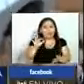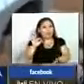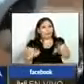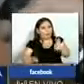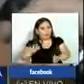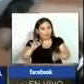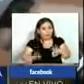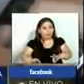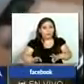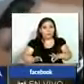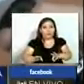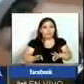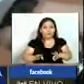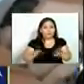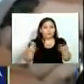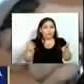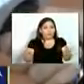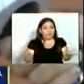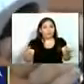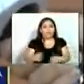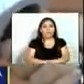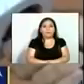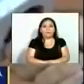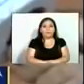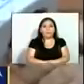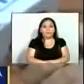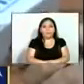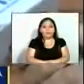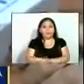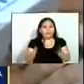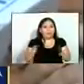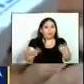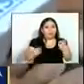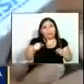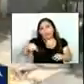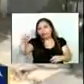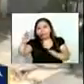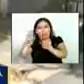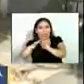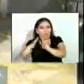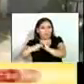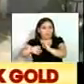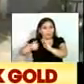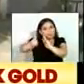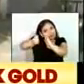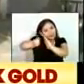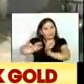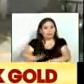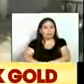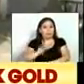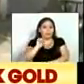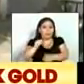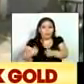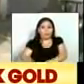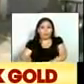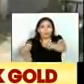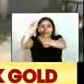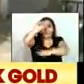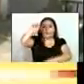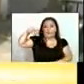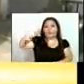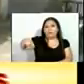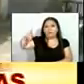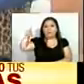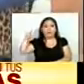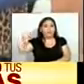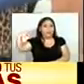Este Pues Los mandan A arresto Domiciliar Por su parte La Procuraduría Para la Defensa